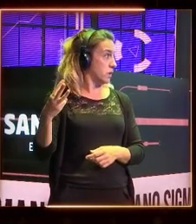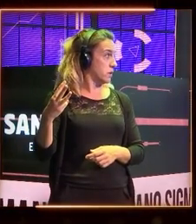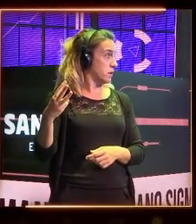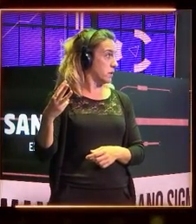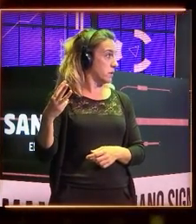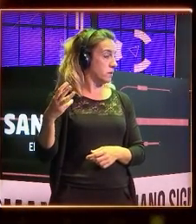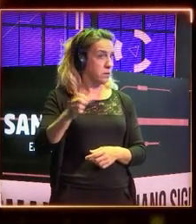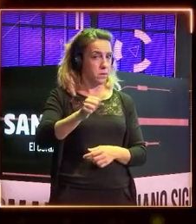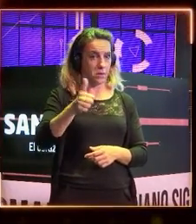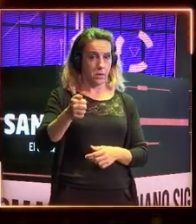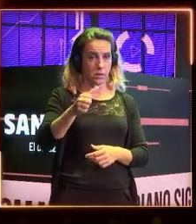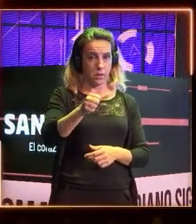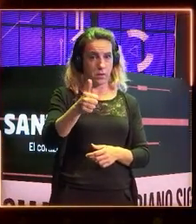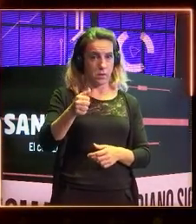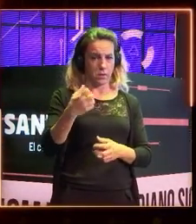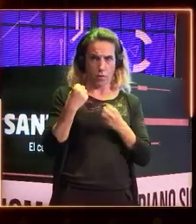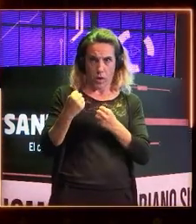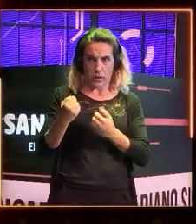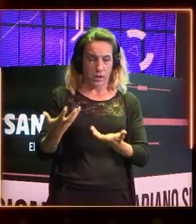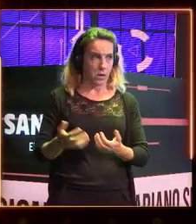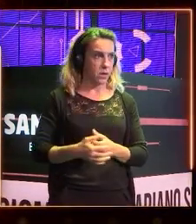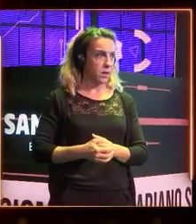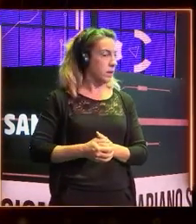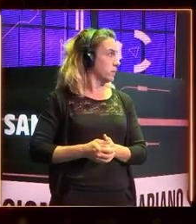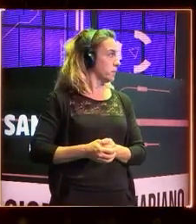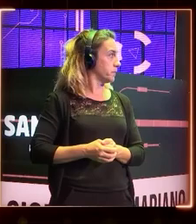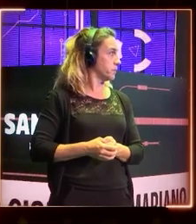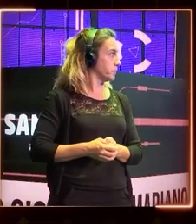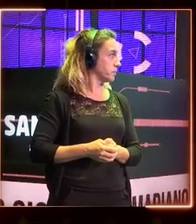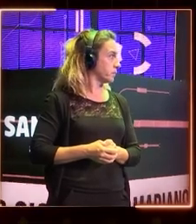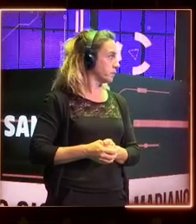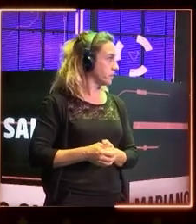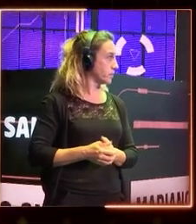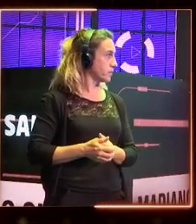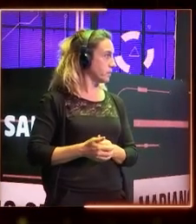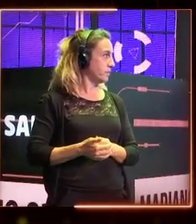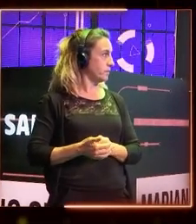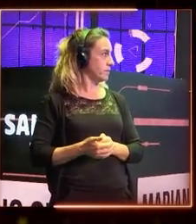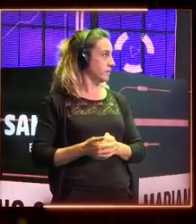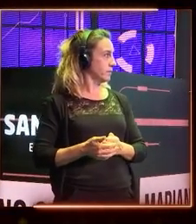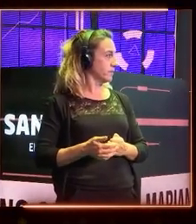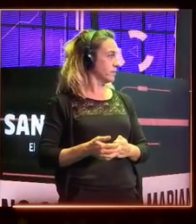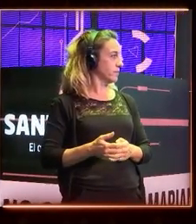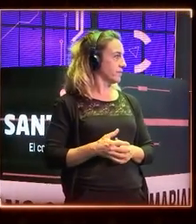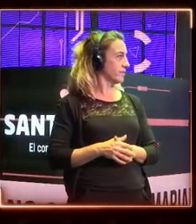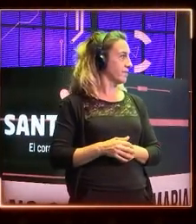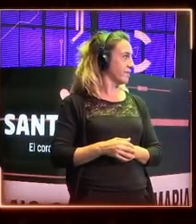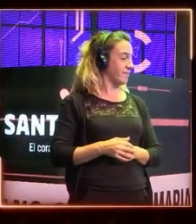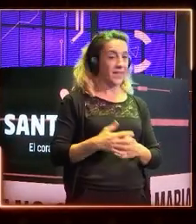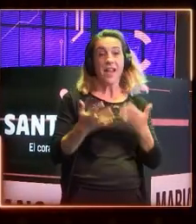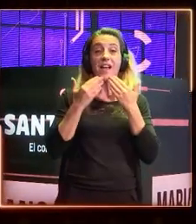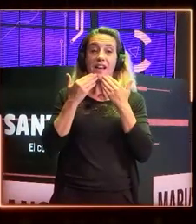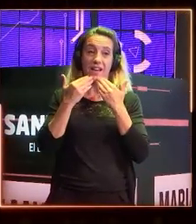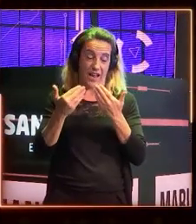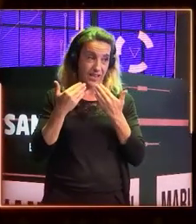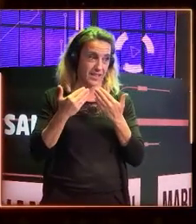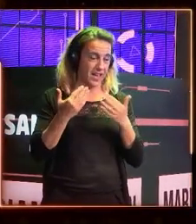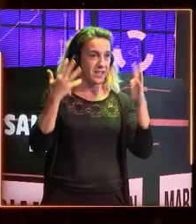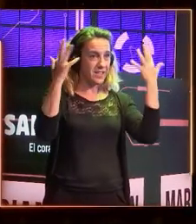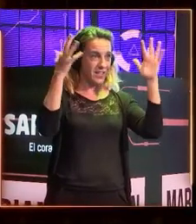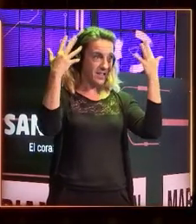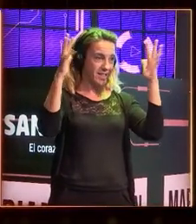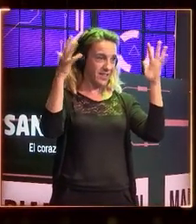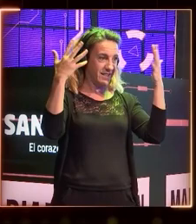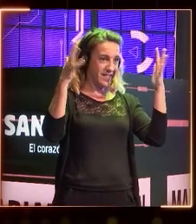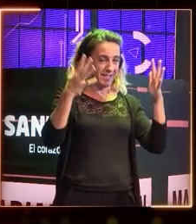eres fuerte Bueno ahí me ganó Ah me G ya con esto venga Muchas gracias ya con esto un aplauso